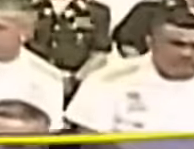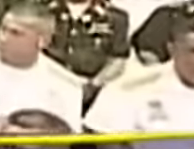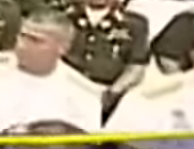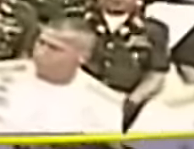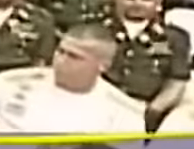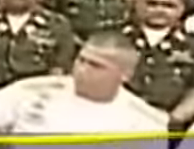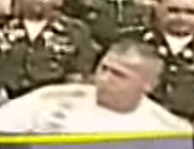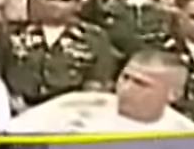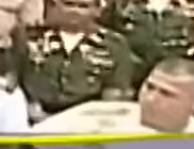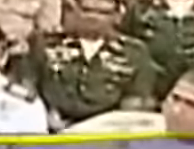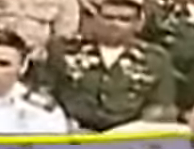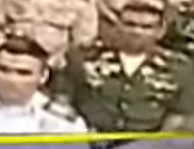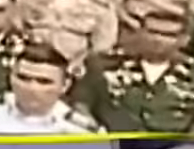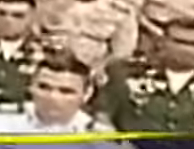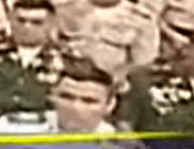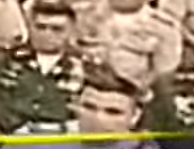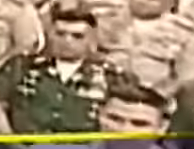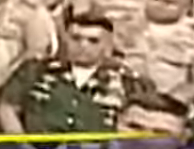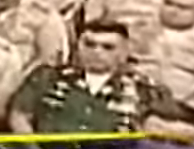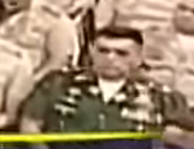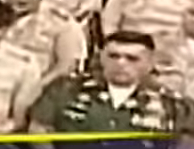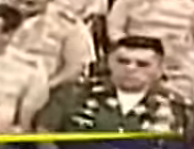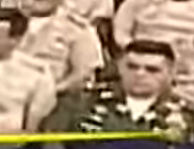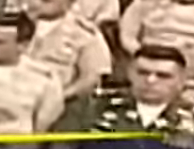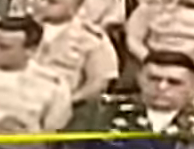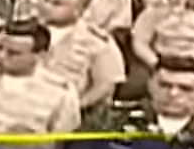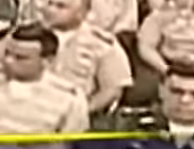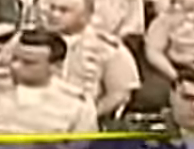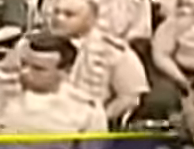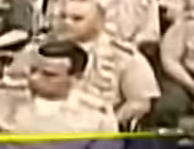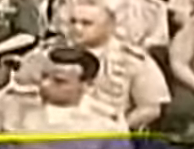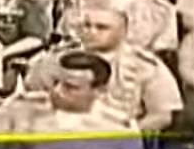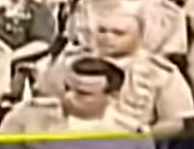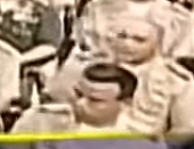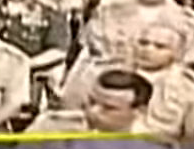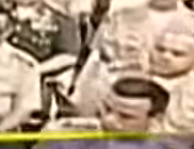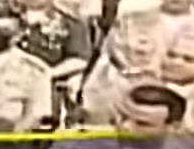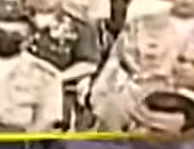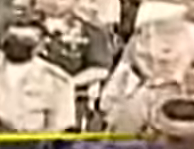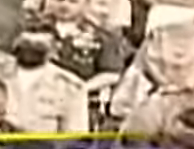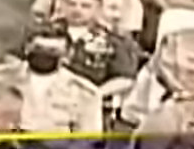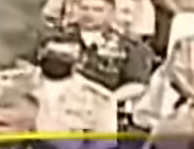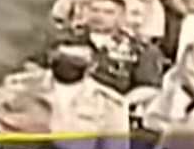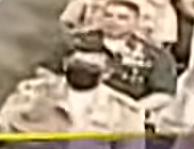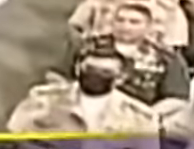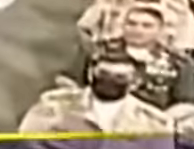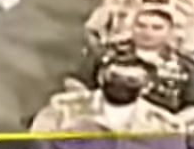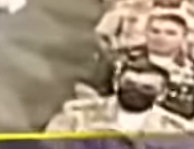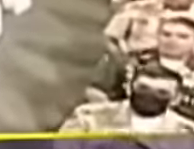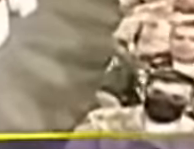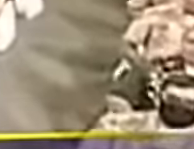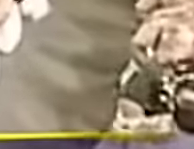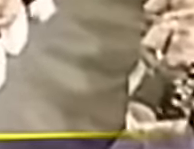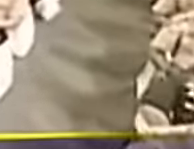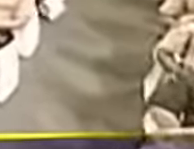una sociedad democrática, etcétera. Y ahora, bueno, usted ve cómo se